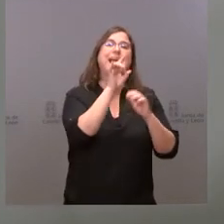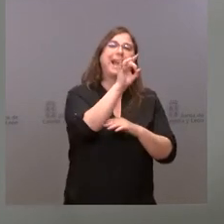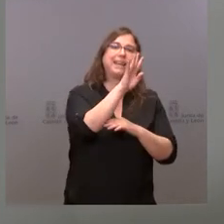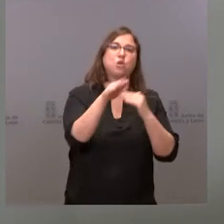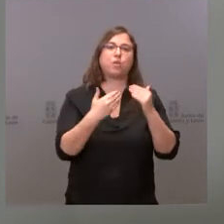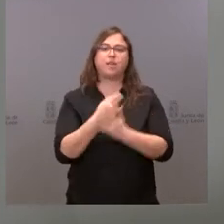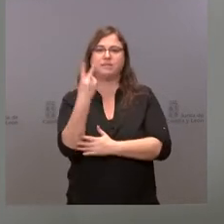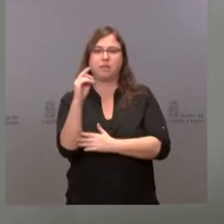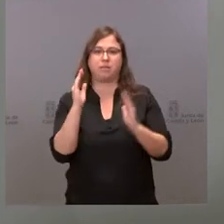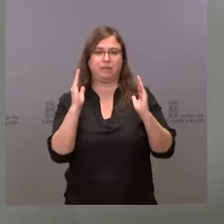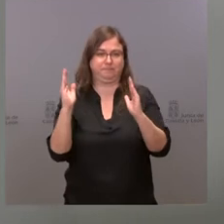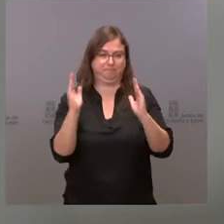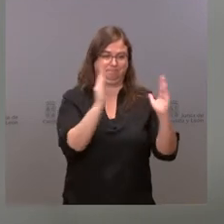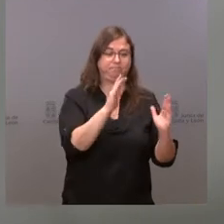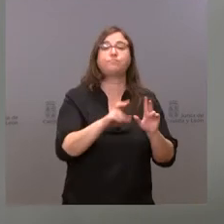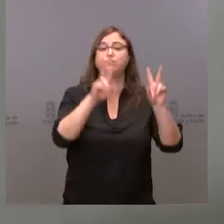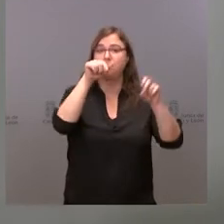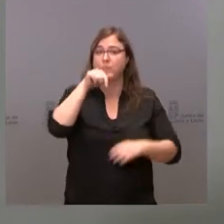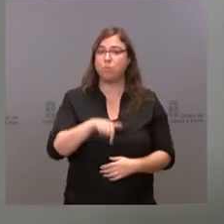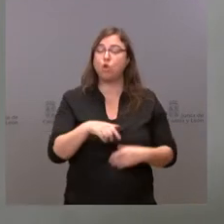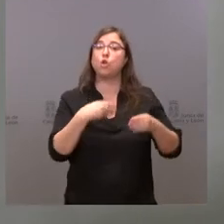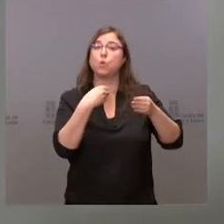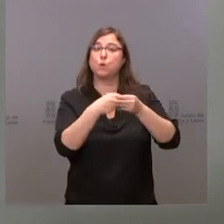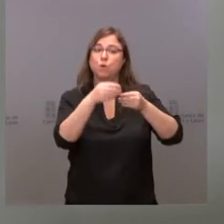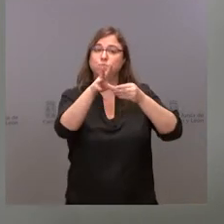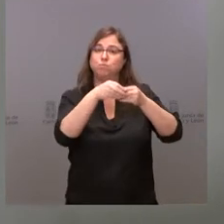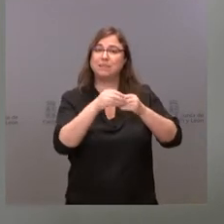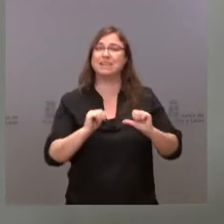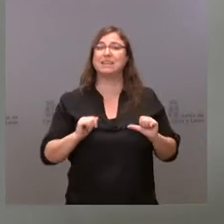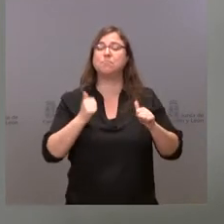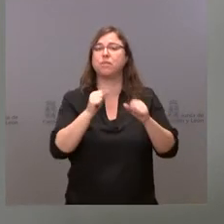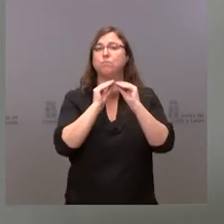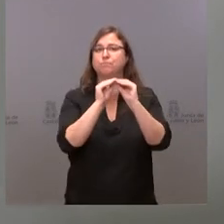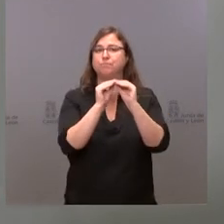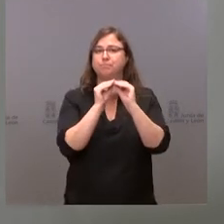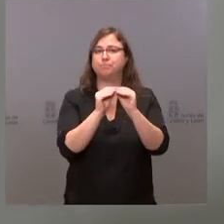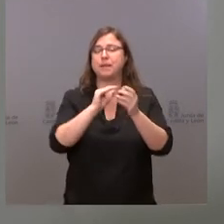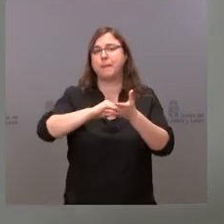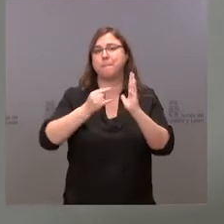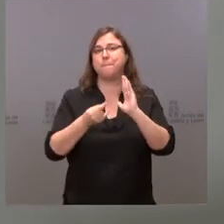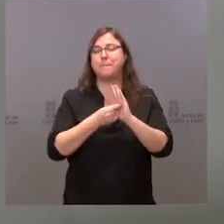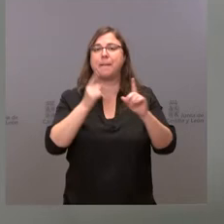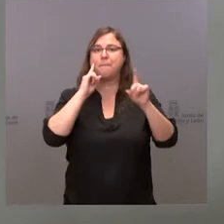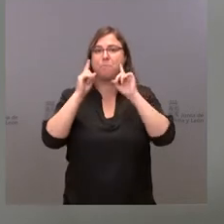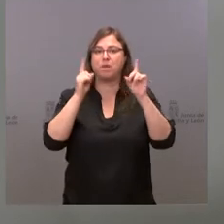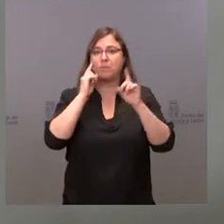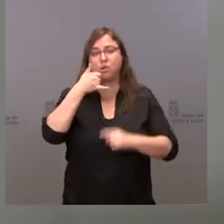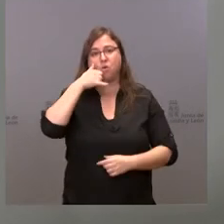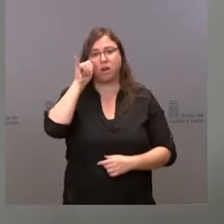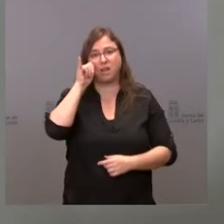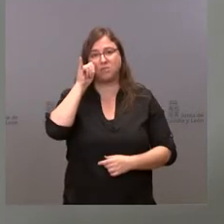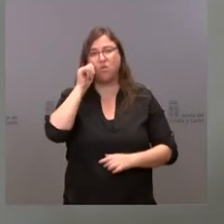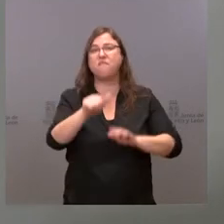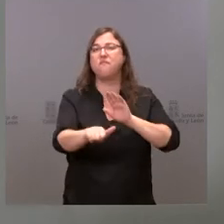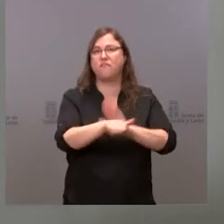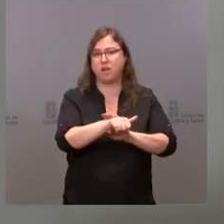este es un apartado que se acompaña del inicio de la elaboración de un plan de prevención de riesgos de fraude